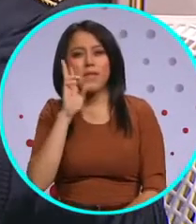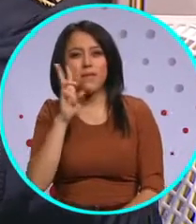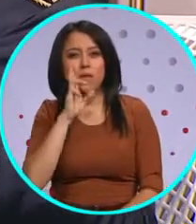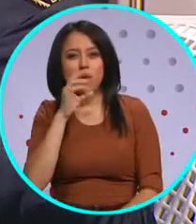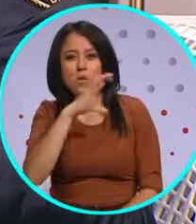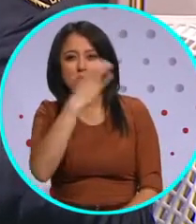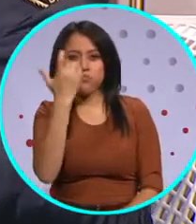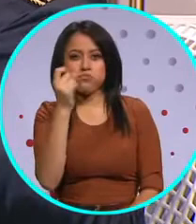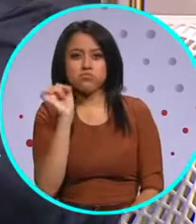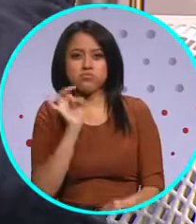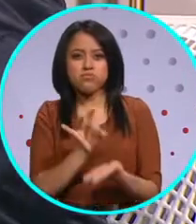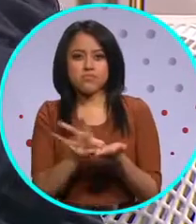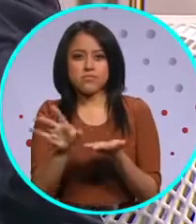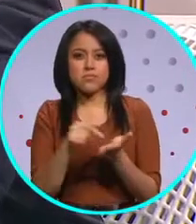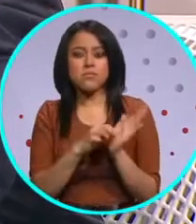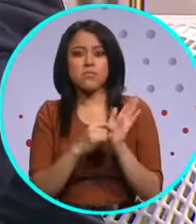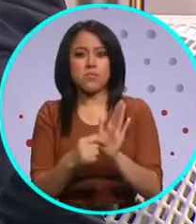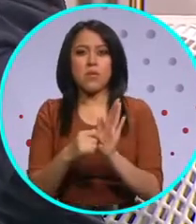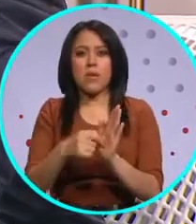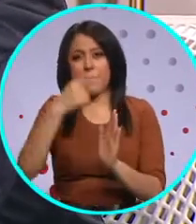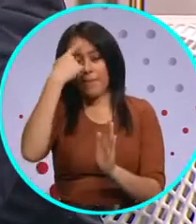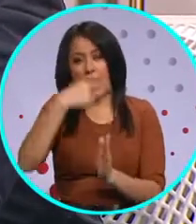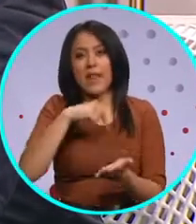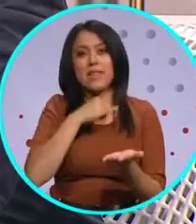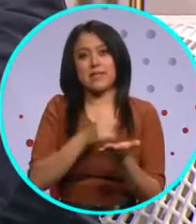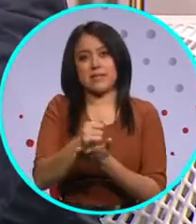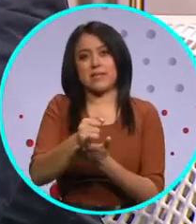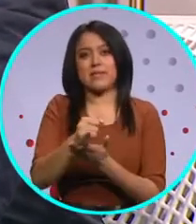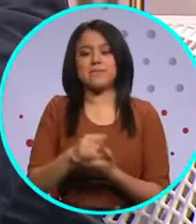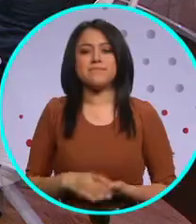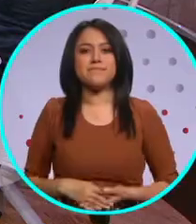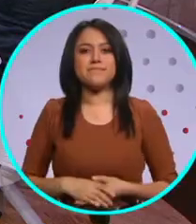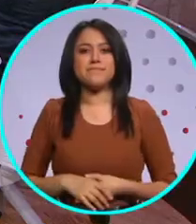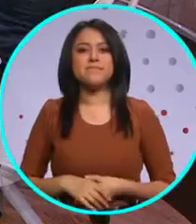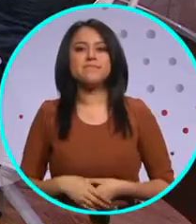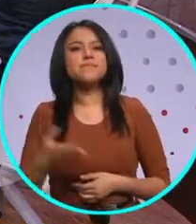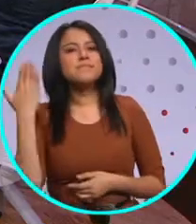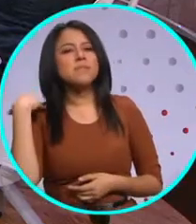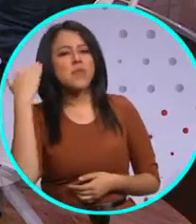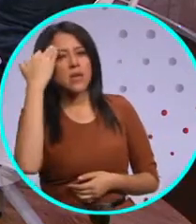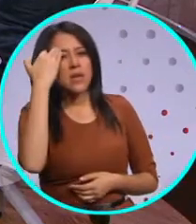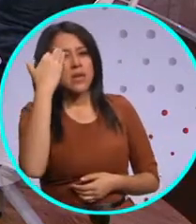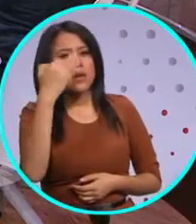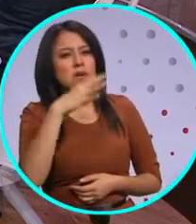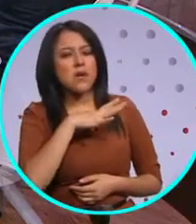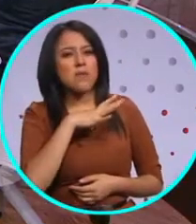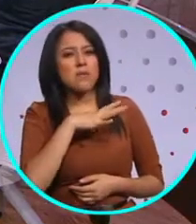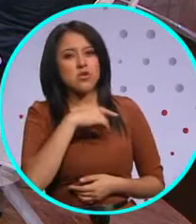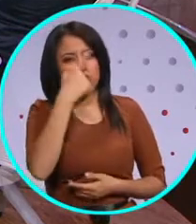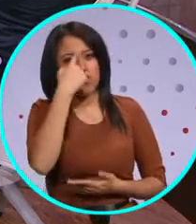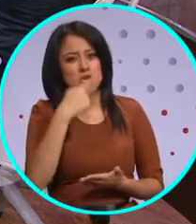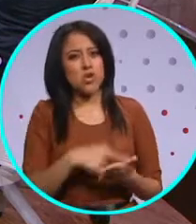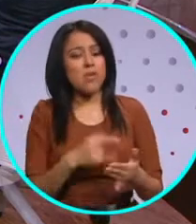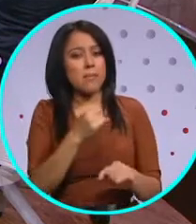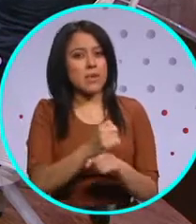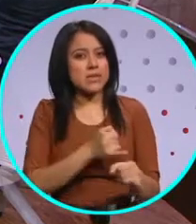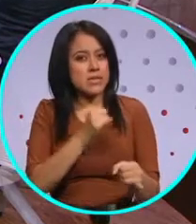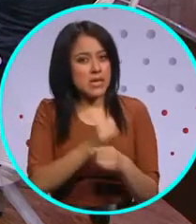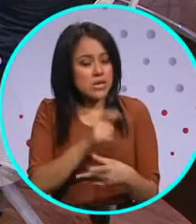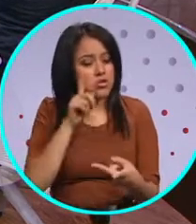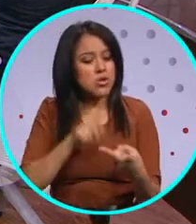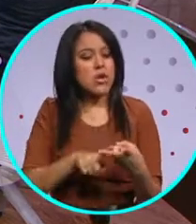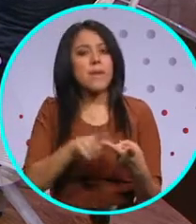remitirlas a sus manos para hacer la toma de decisiones correspondientes hace mucho tiempo tenían como un divorcio la investigación y los